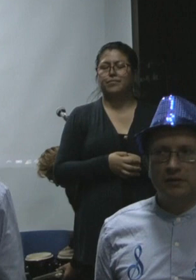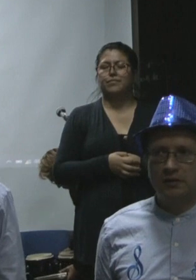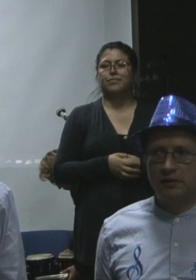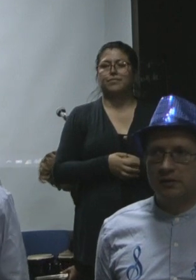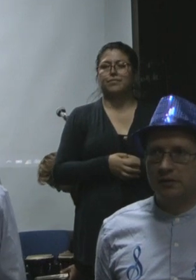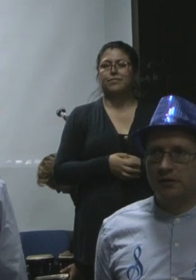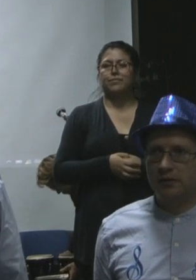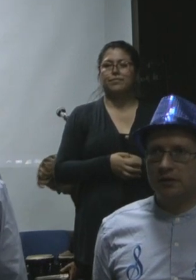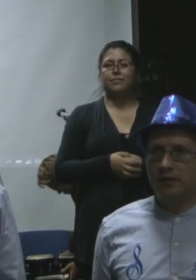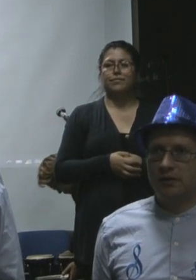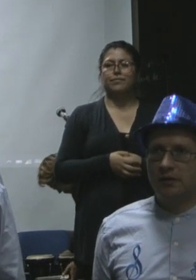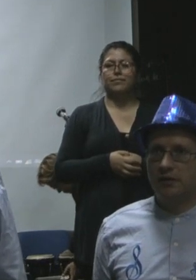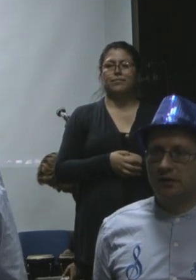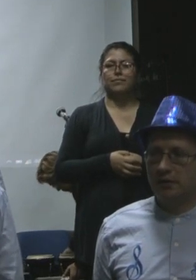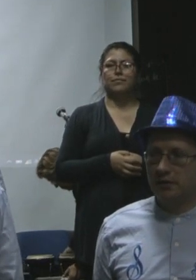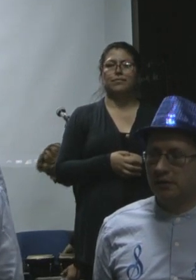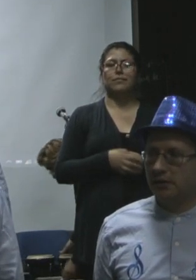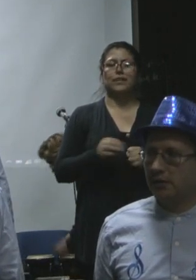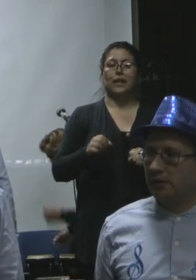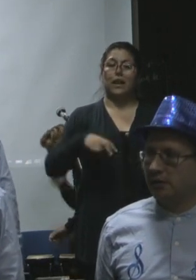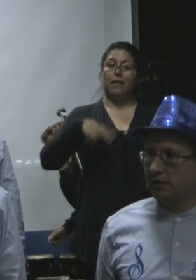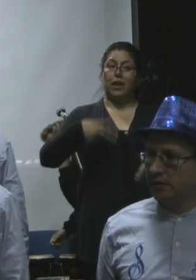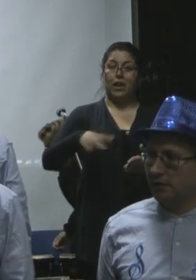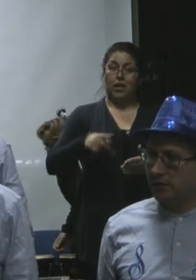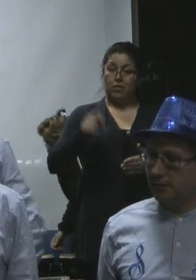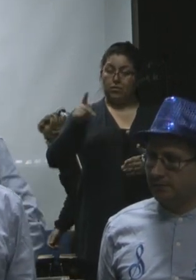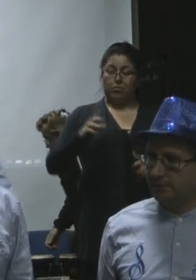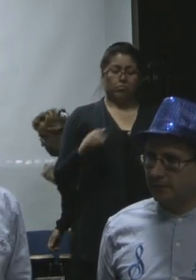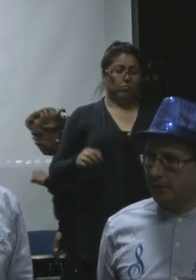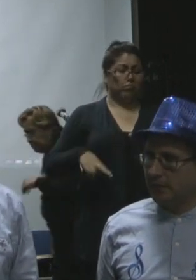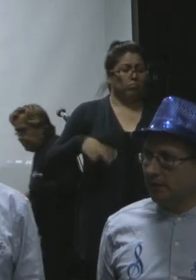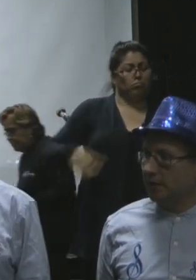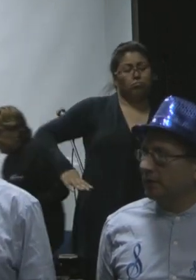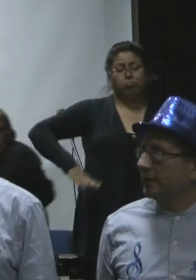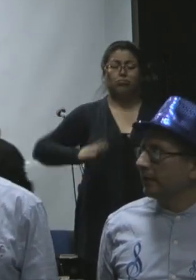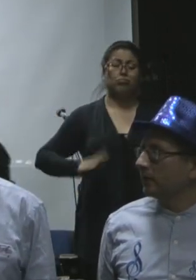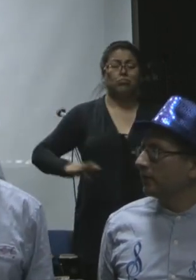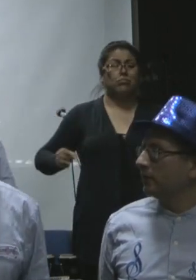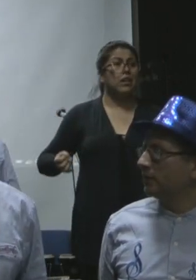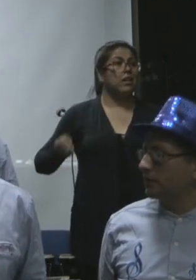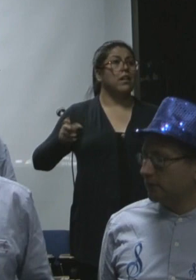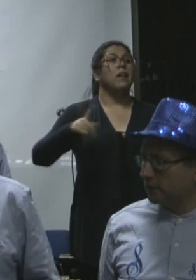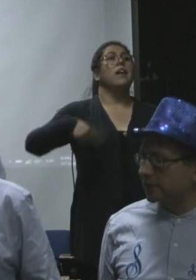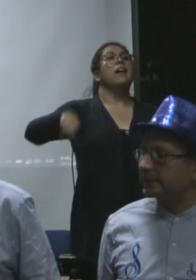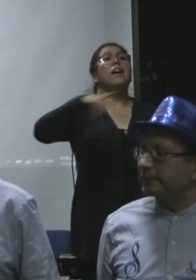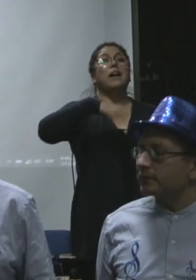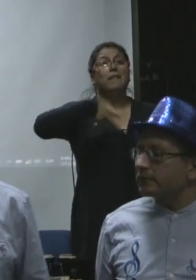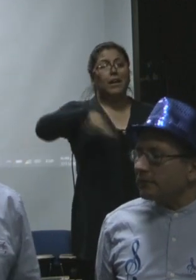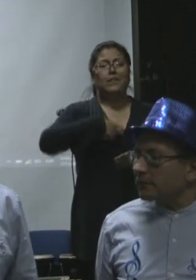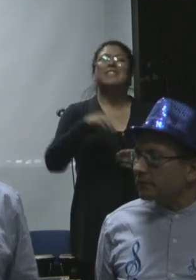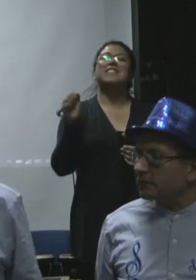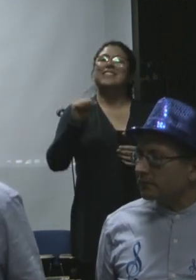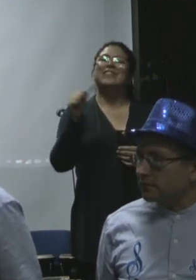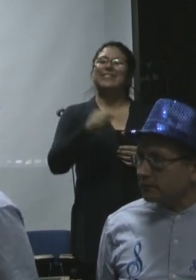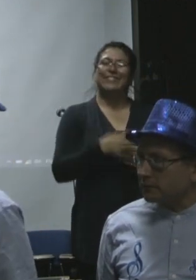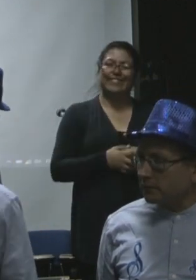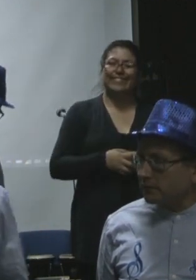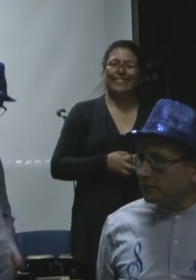que mueve al bailador. O sea que usted va con su tumba va a poner a bailar a todo el mundo aquí. Sí. Bueno, muy